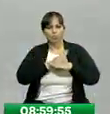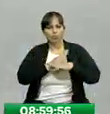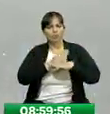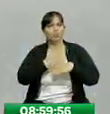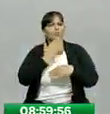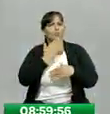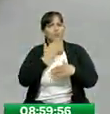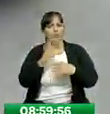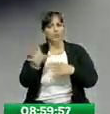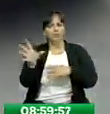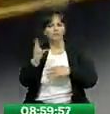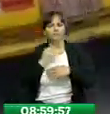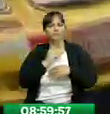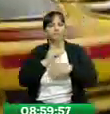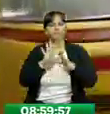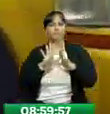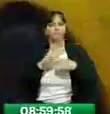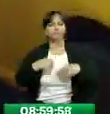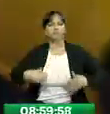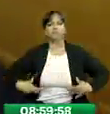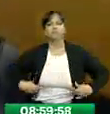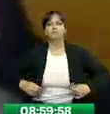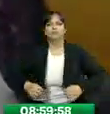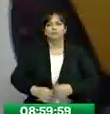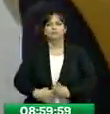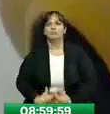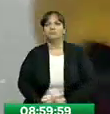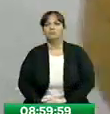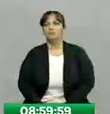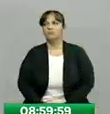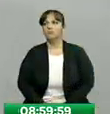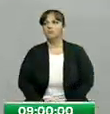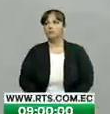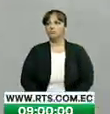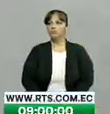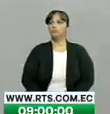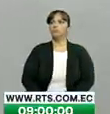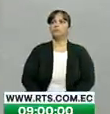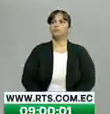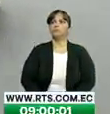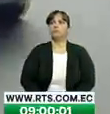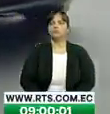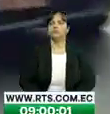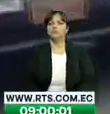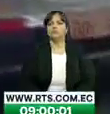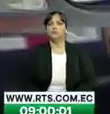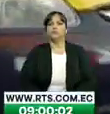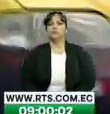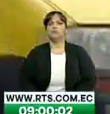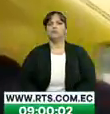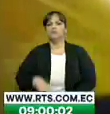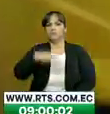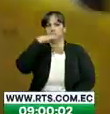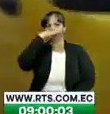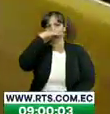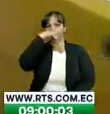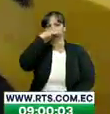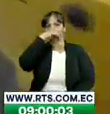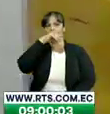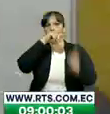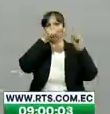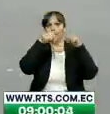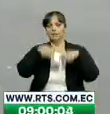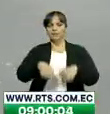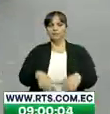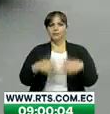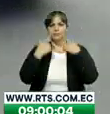urbano y precisamente de pronto porque se han presentado algunas irregularidades la autoridad de tránsito municipal llegó hasta